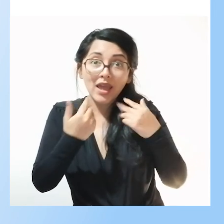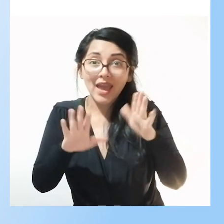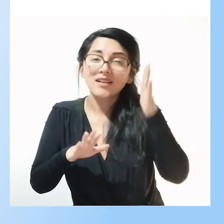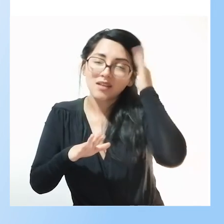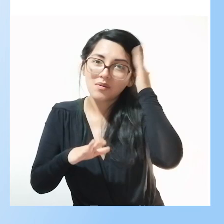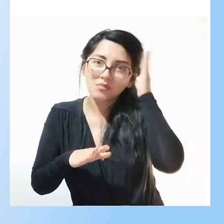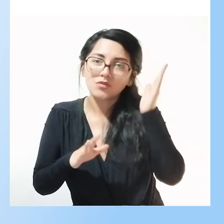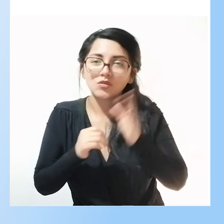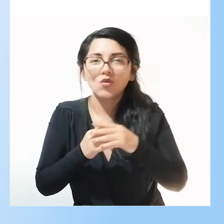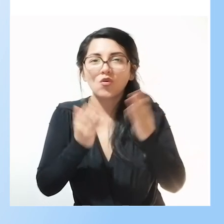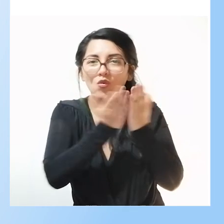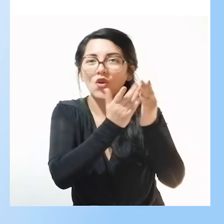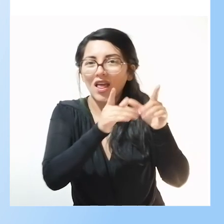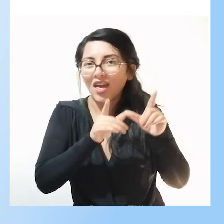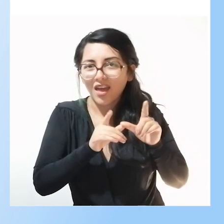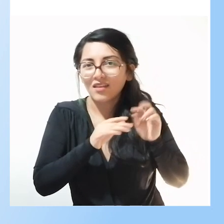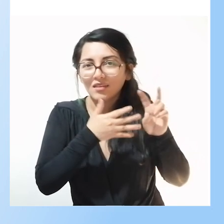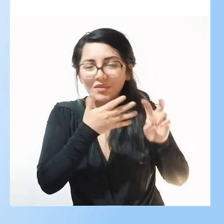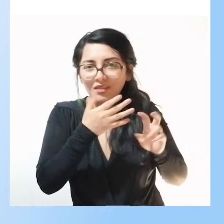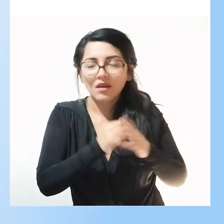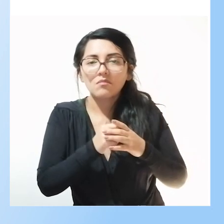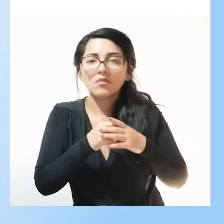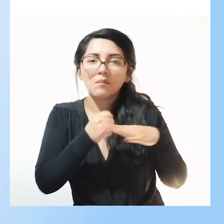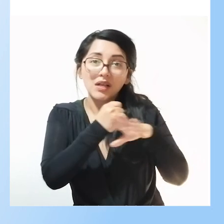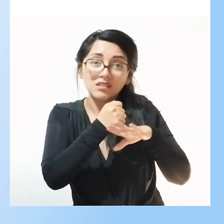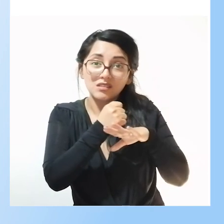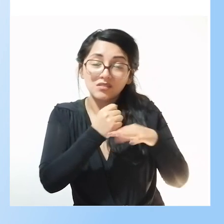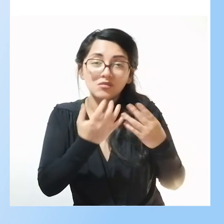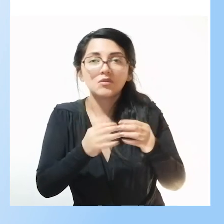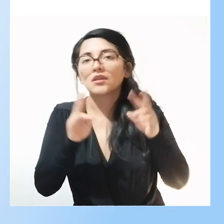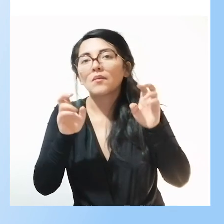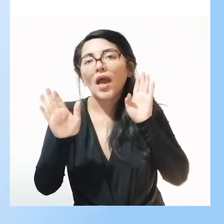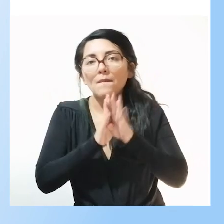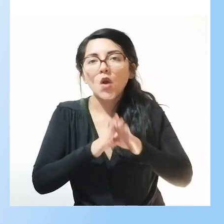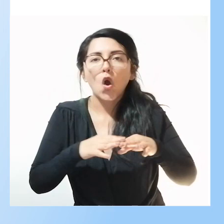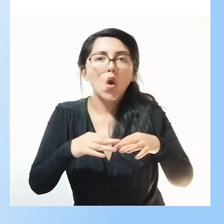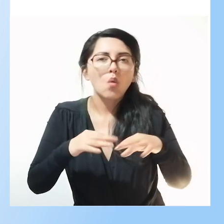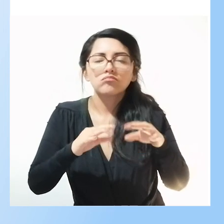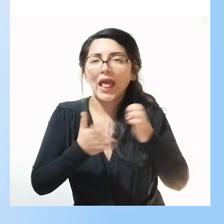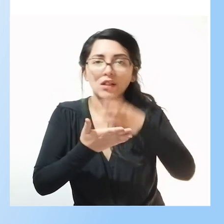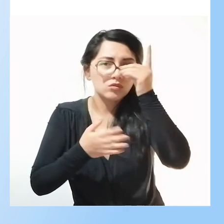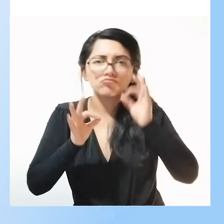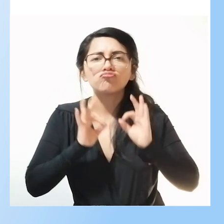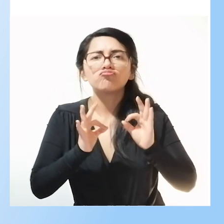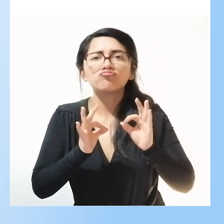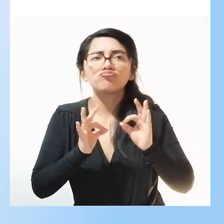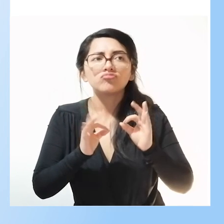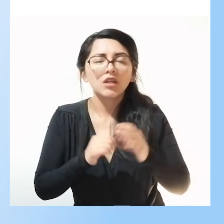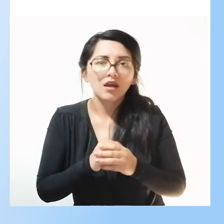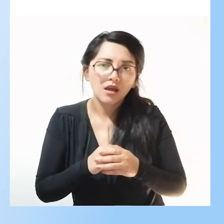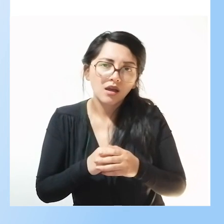en general, de lo que hay un término que es calidad educativa que está muy desarrollado. Entonces, hemos